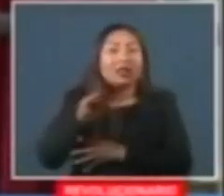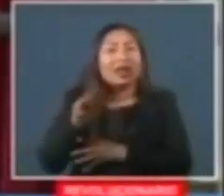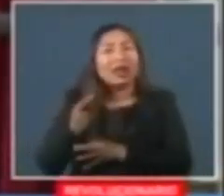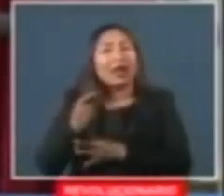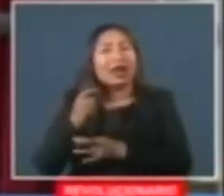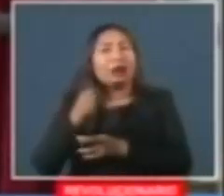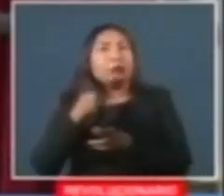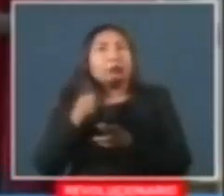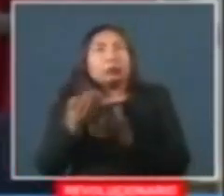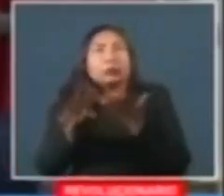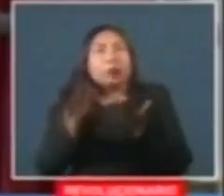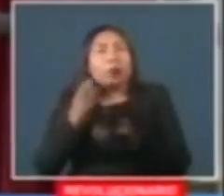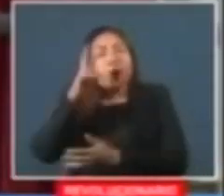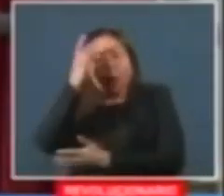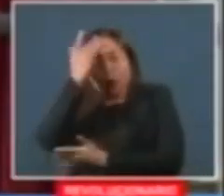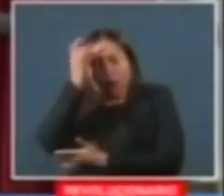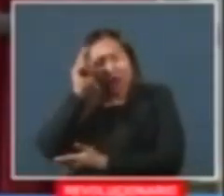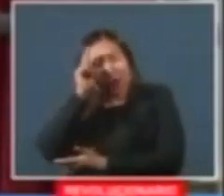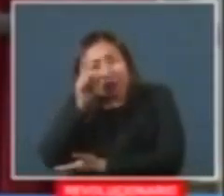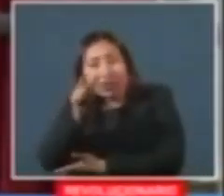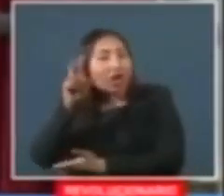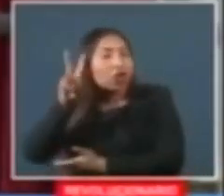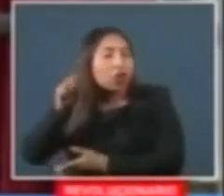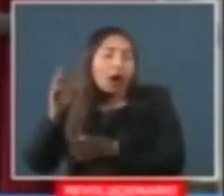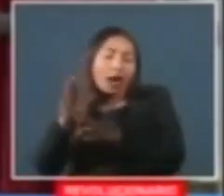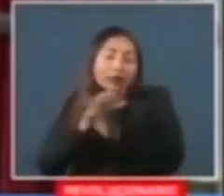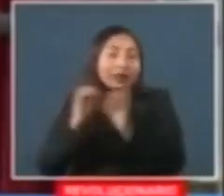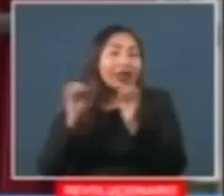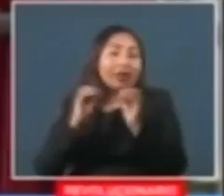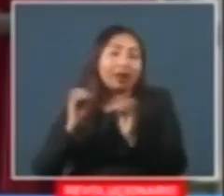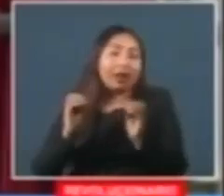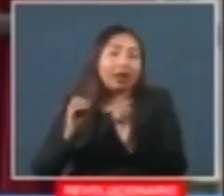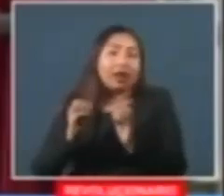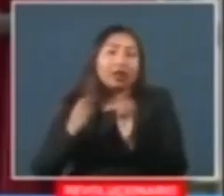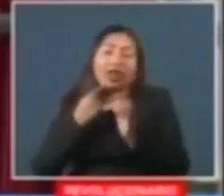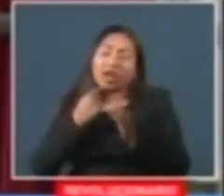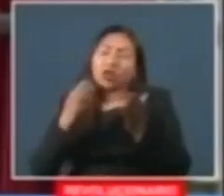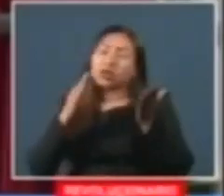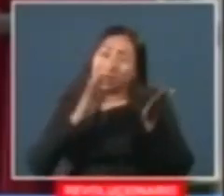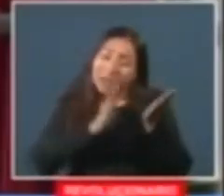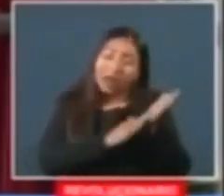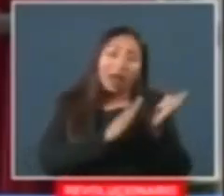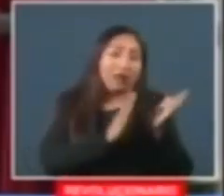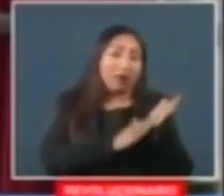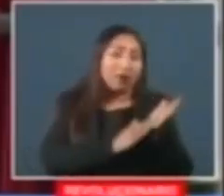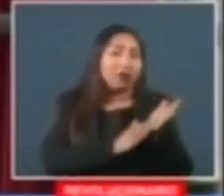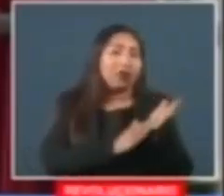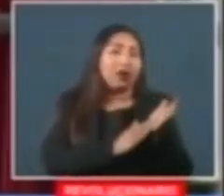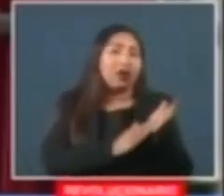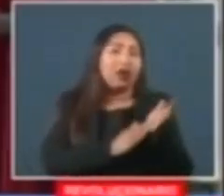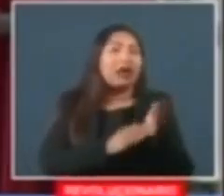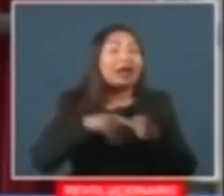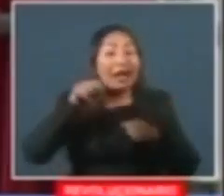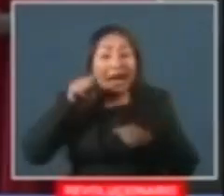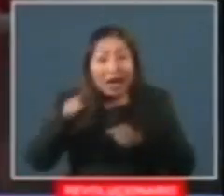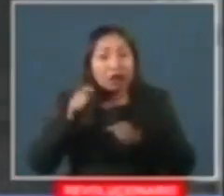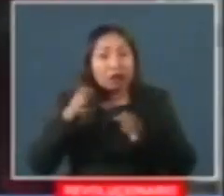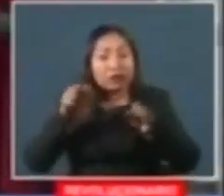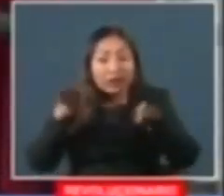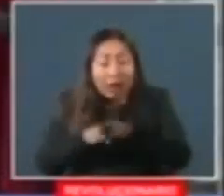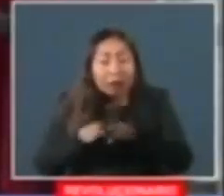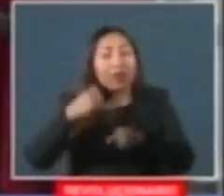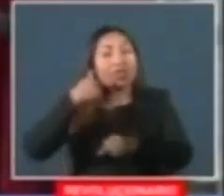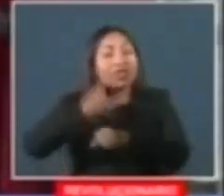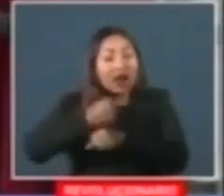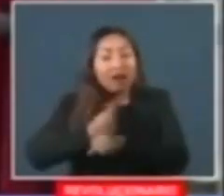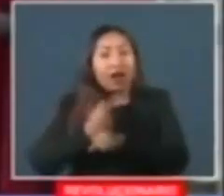qué usted no hizo nada por ella. Eso está en el expediente. Eran funcionarios que le tramitaron a